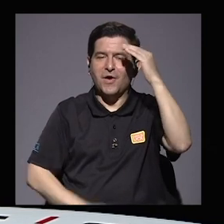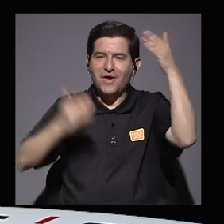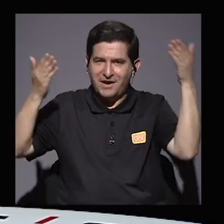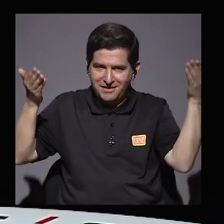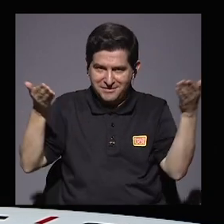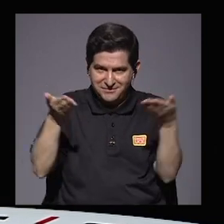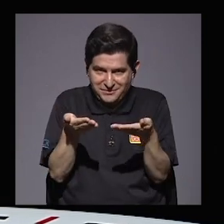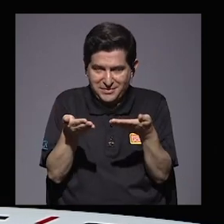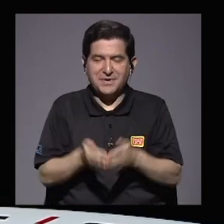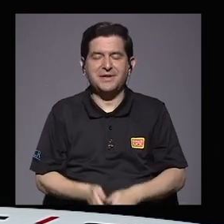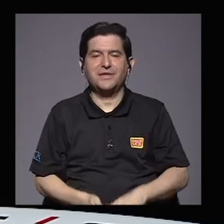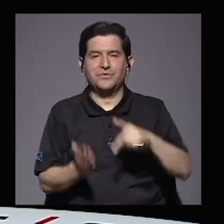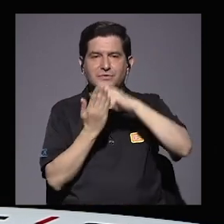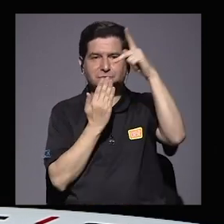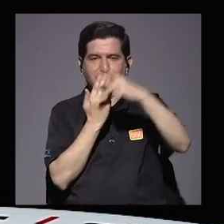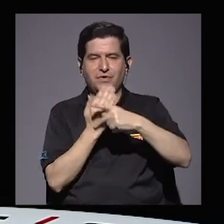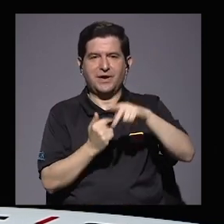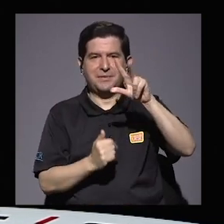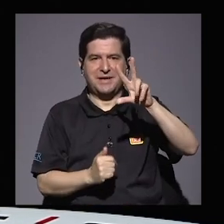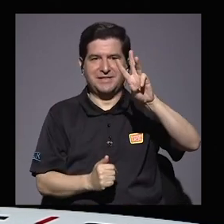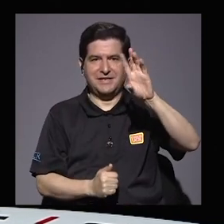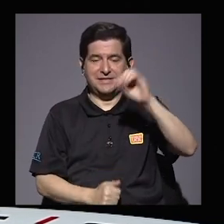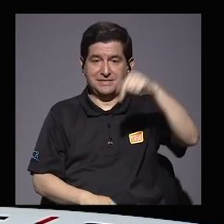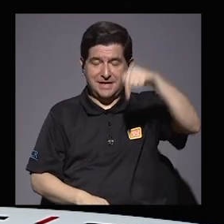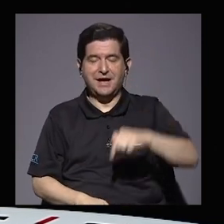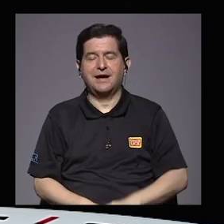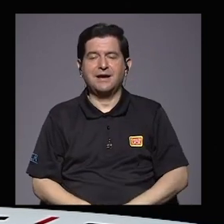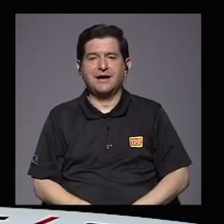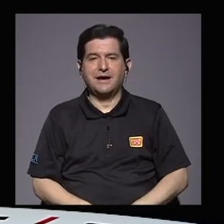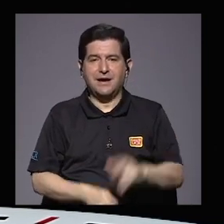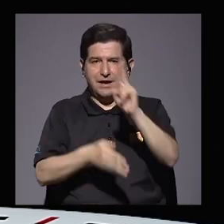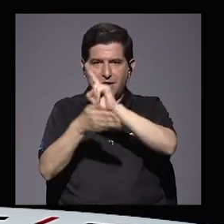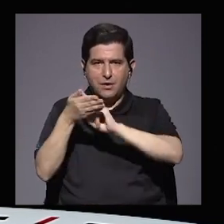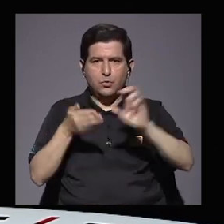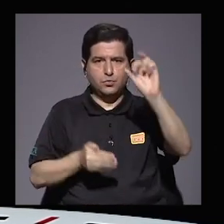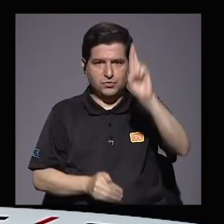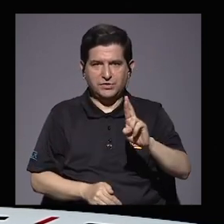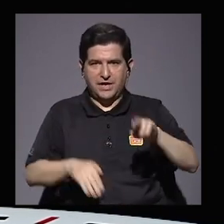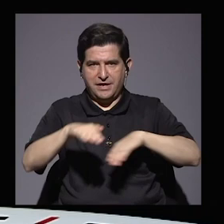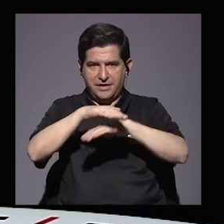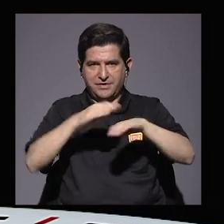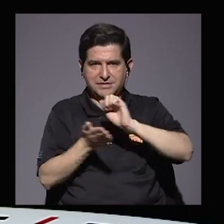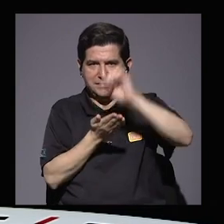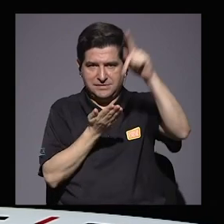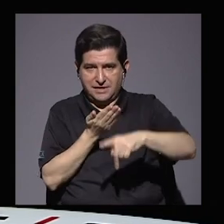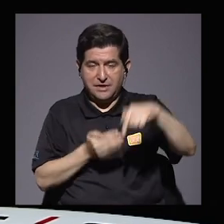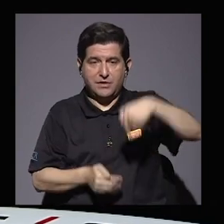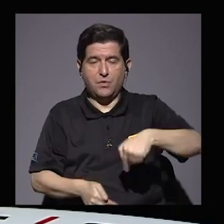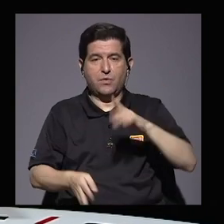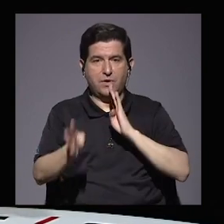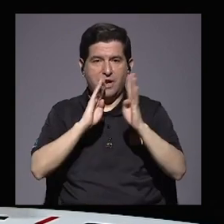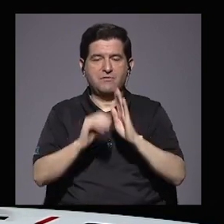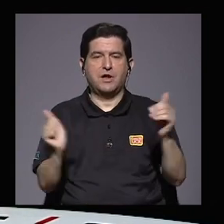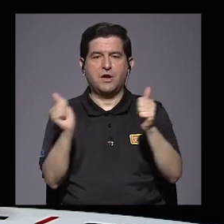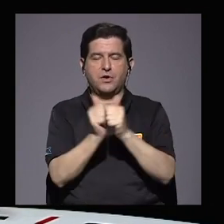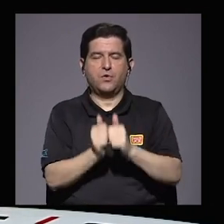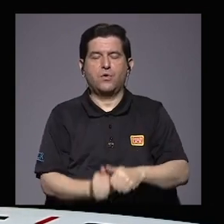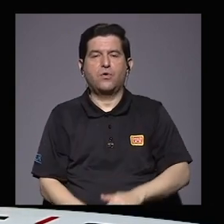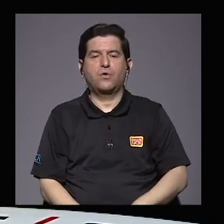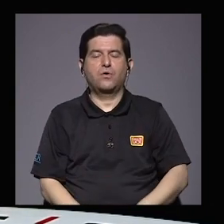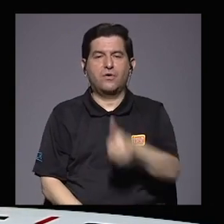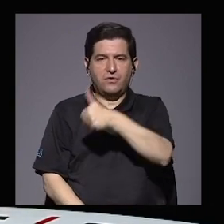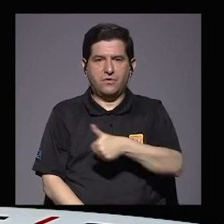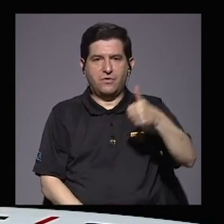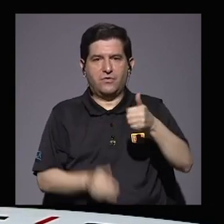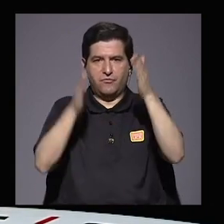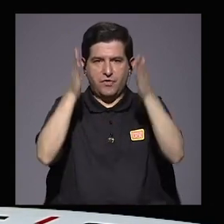Hola, bienvenidos y bienvenidas a 360. Estamos desde el campus Rodrigo Facio conversando hoy con quien es el rector de la Universidad